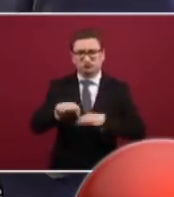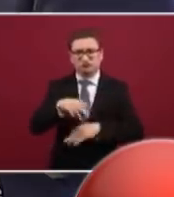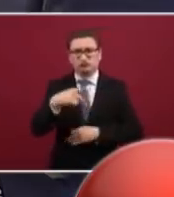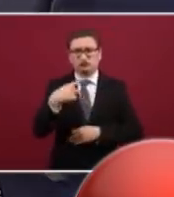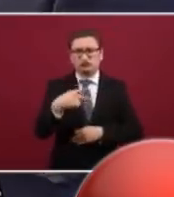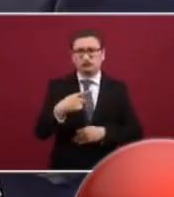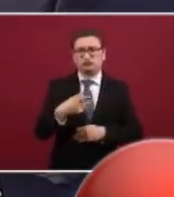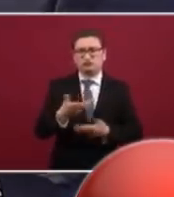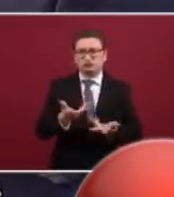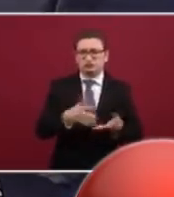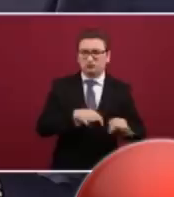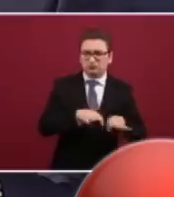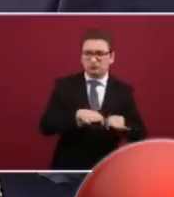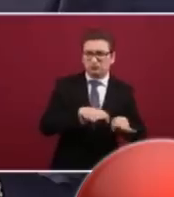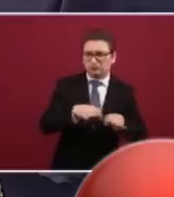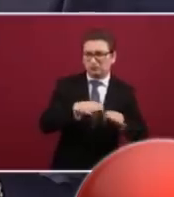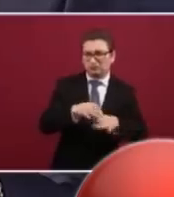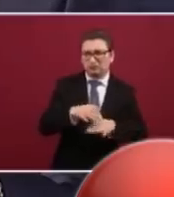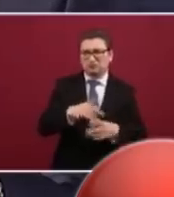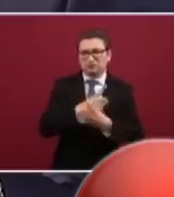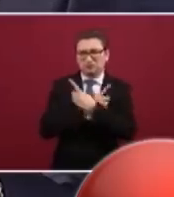pero eran